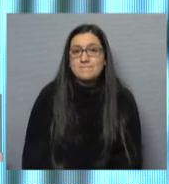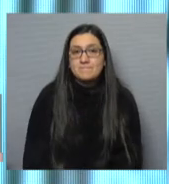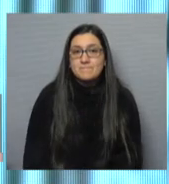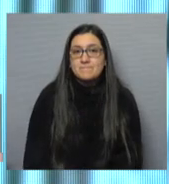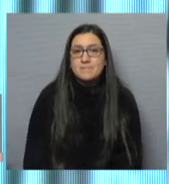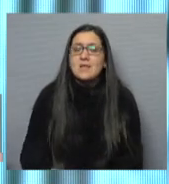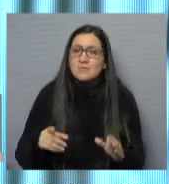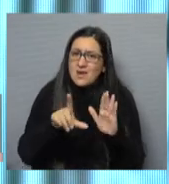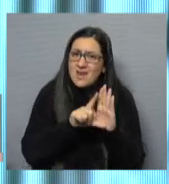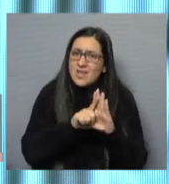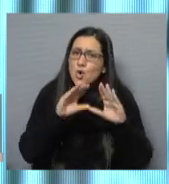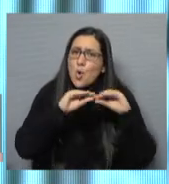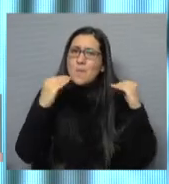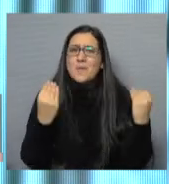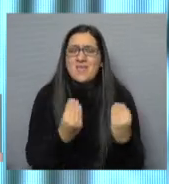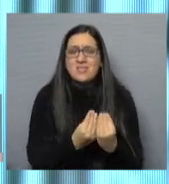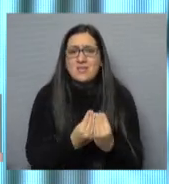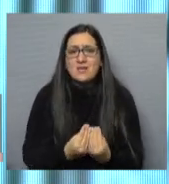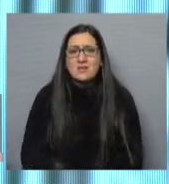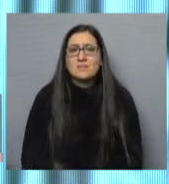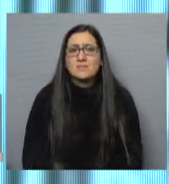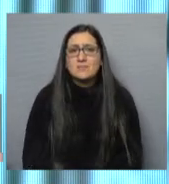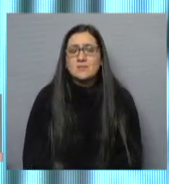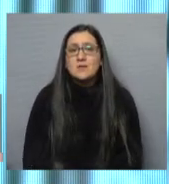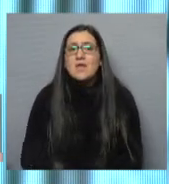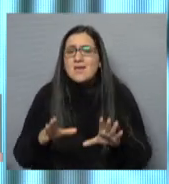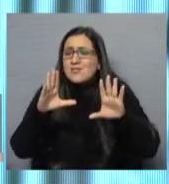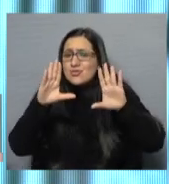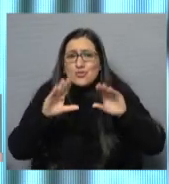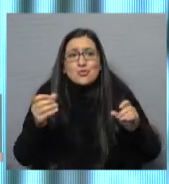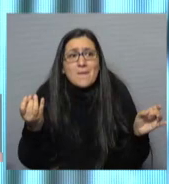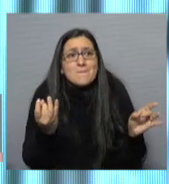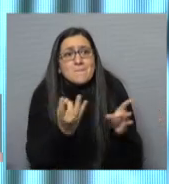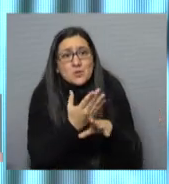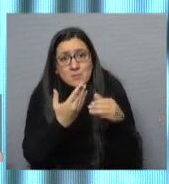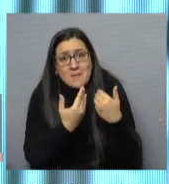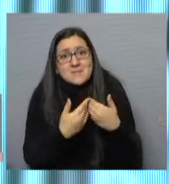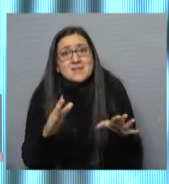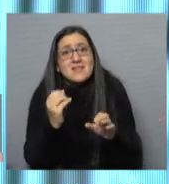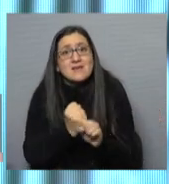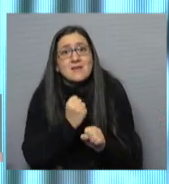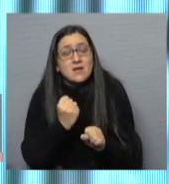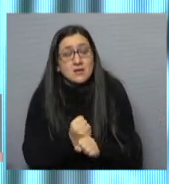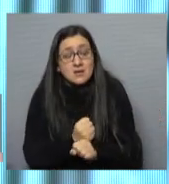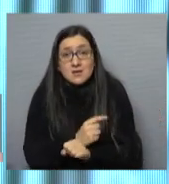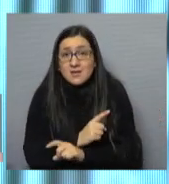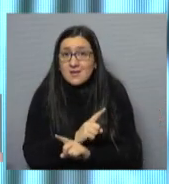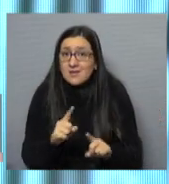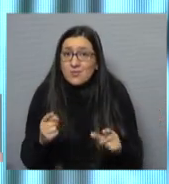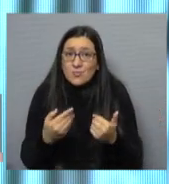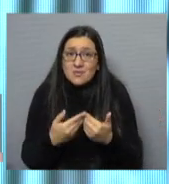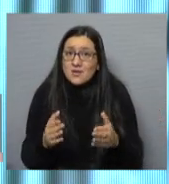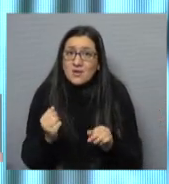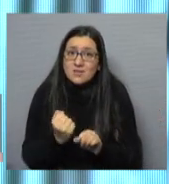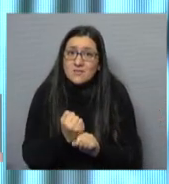muy completa. Y está todo para empezar a tomar las acciones. Y no se han empezado a tomar